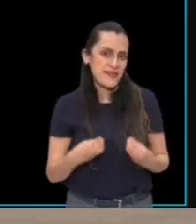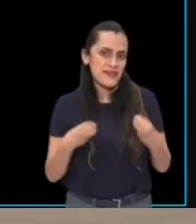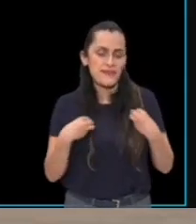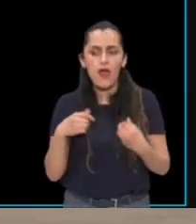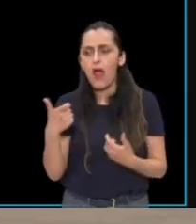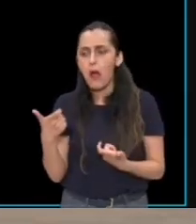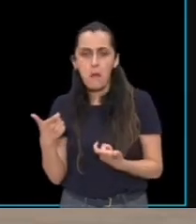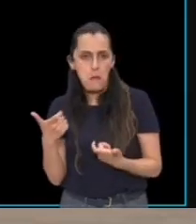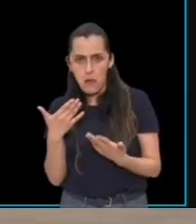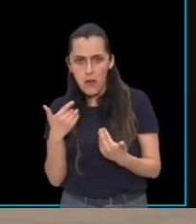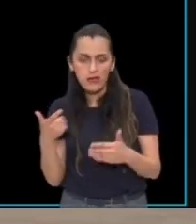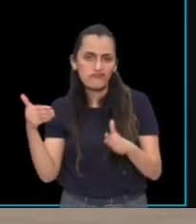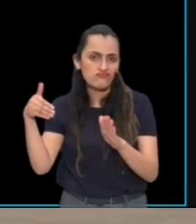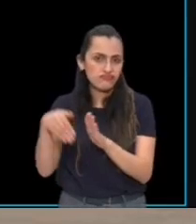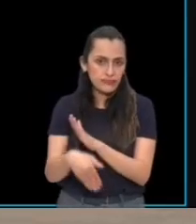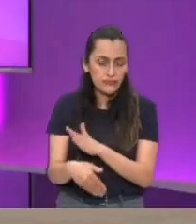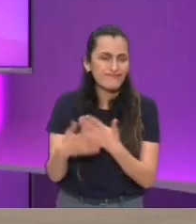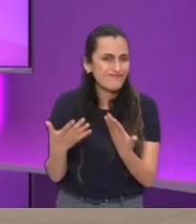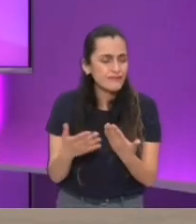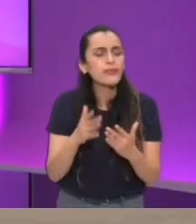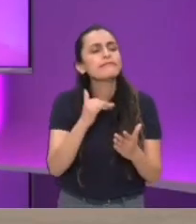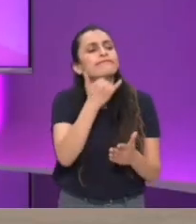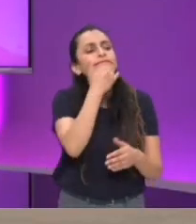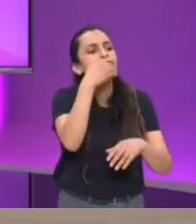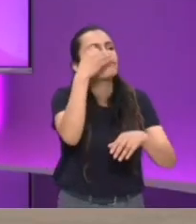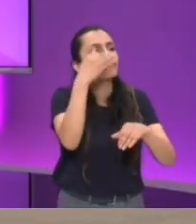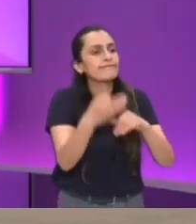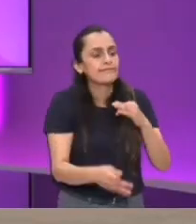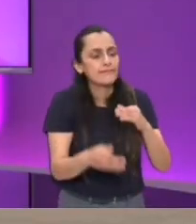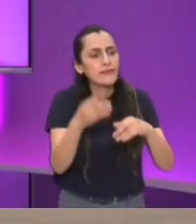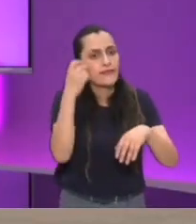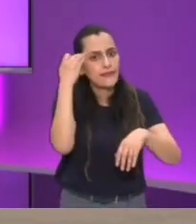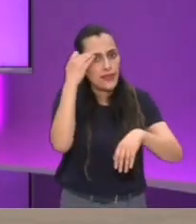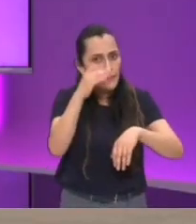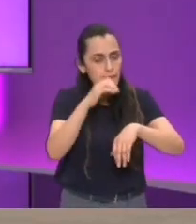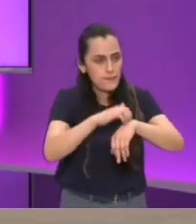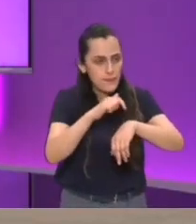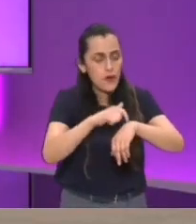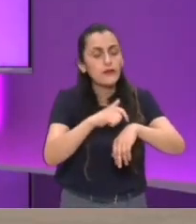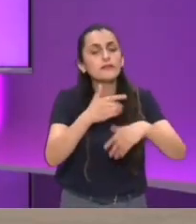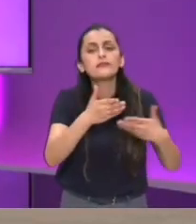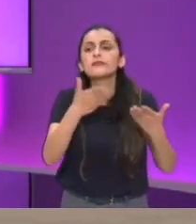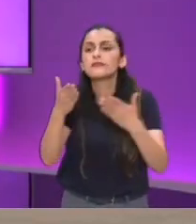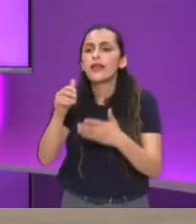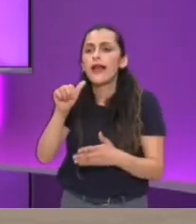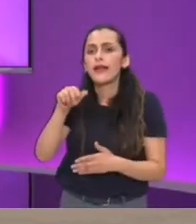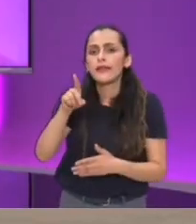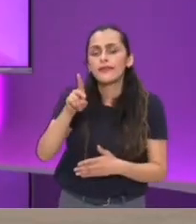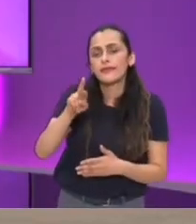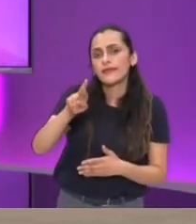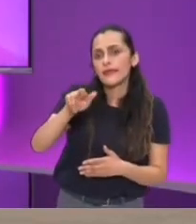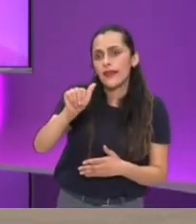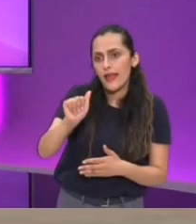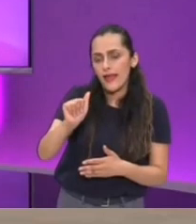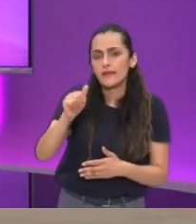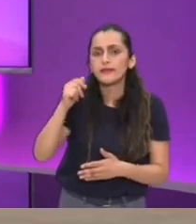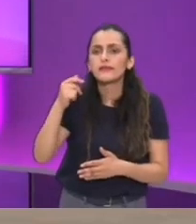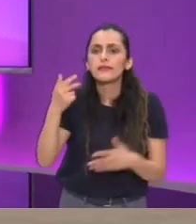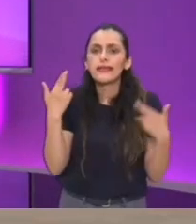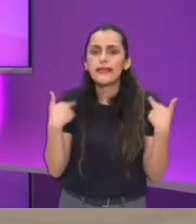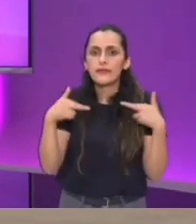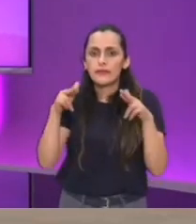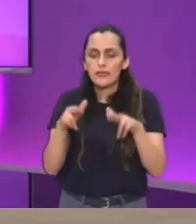mexicanos, muchas gracias. No toca tiempo. Ahora Andrea Rocha Ramírez, presidenta del representante del